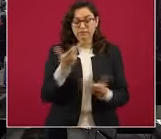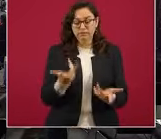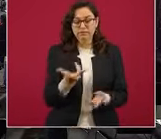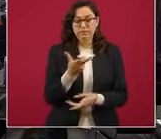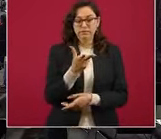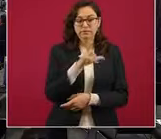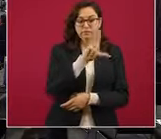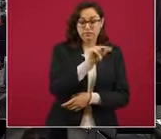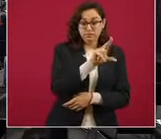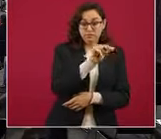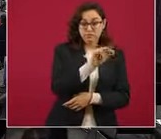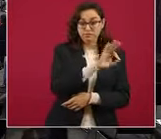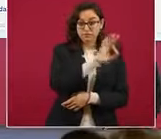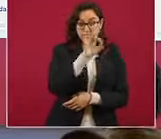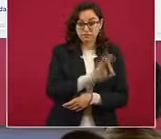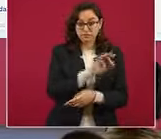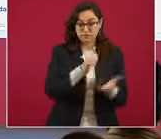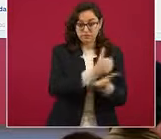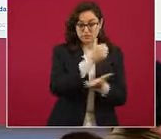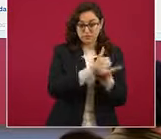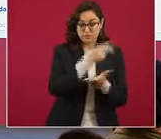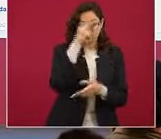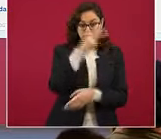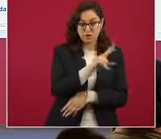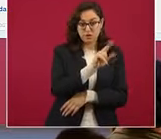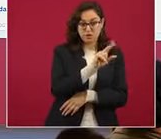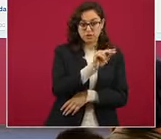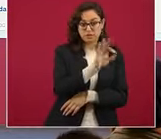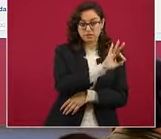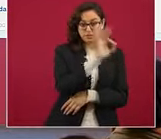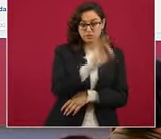80, Ciudad de México,